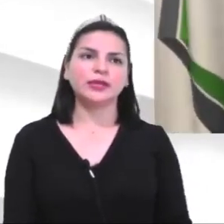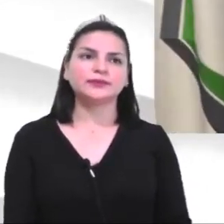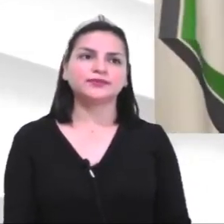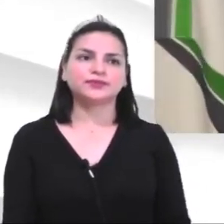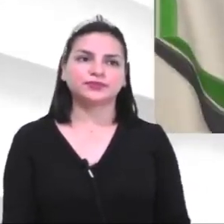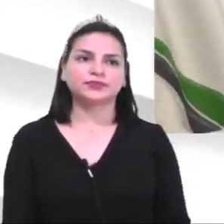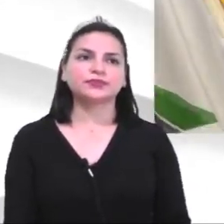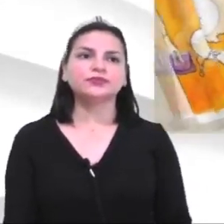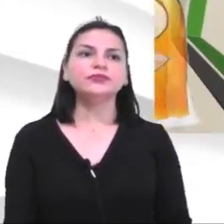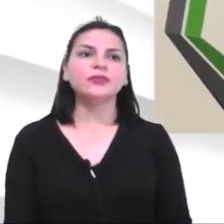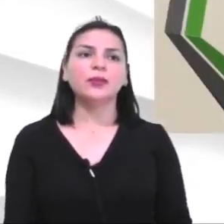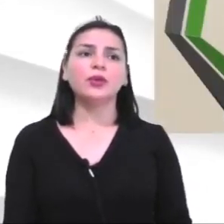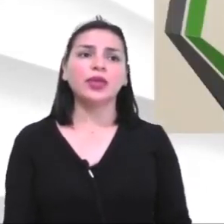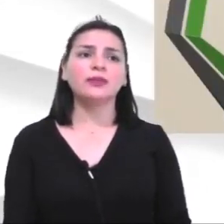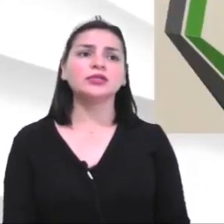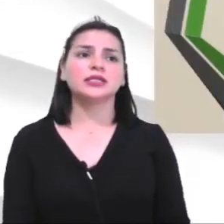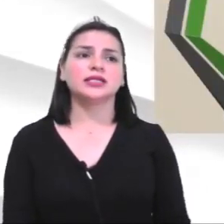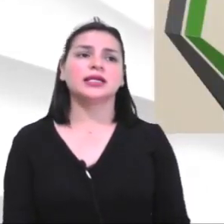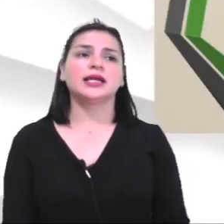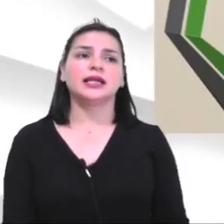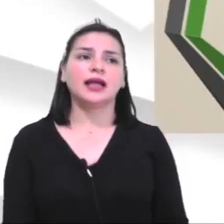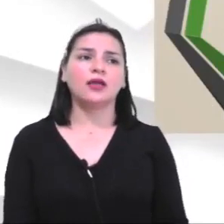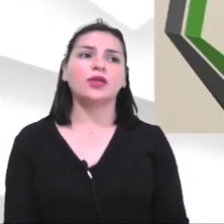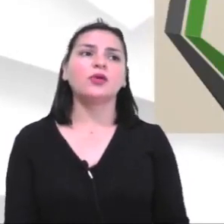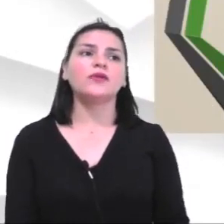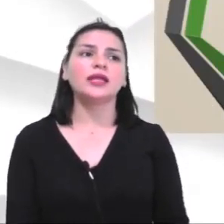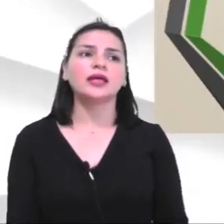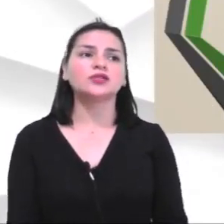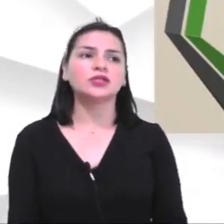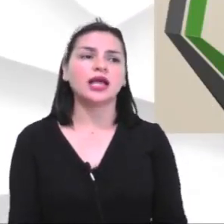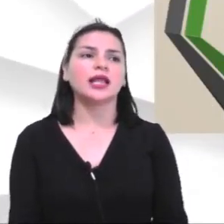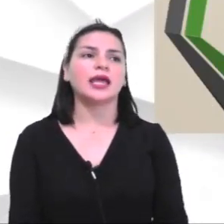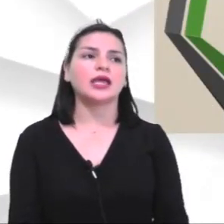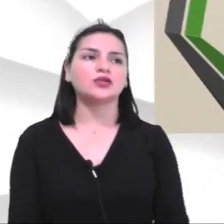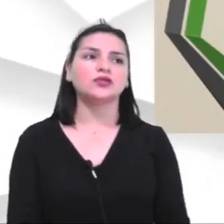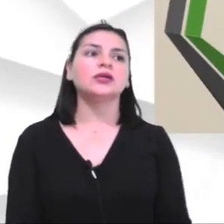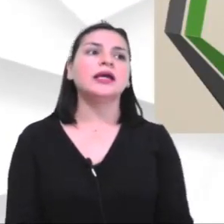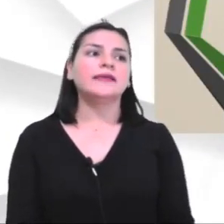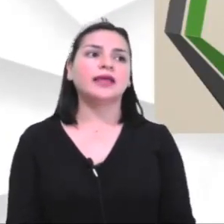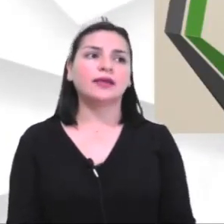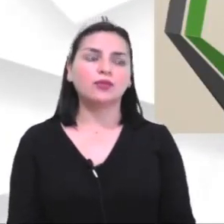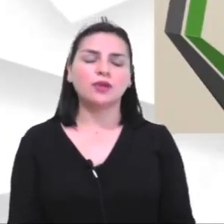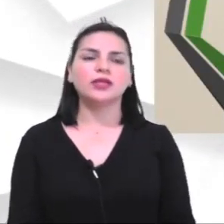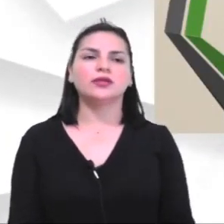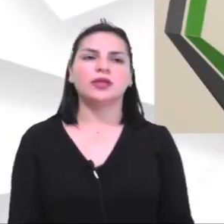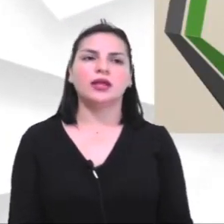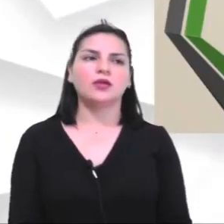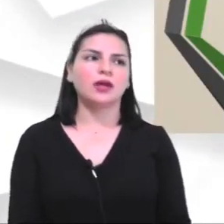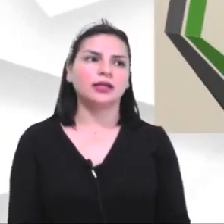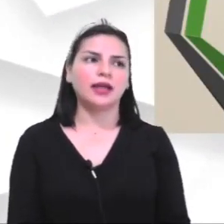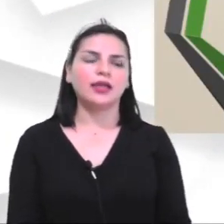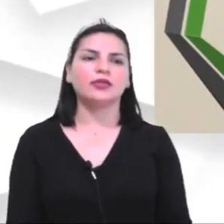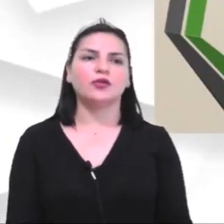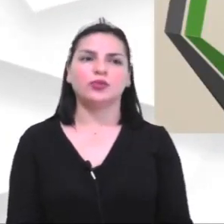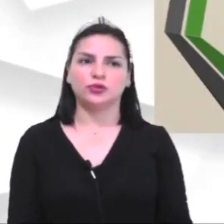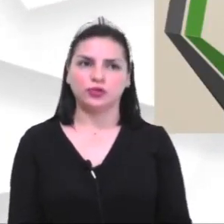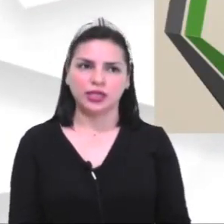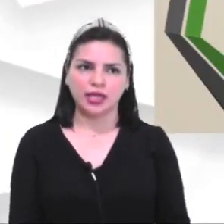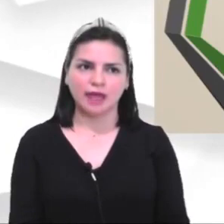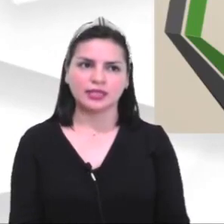Muy bien. Podemos decir que el grado de movilidad social es un termómetro de la igualdad